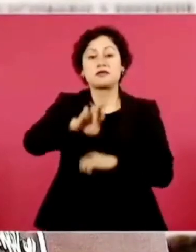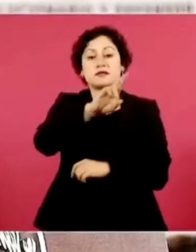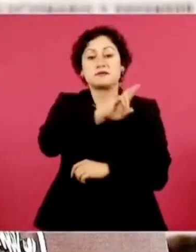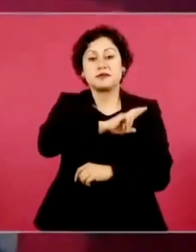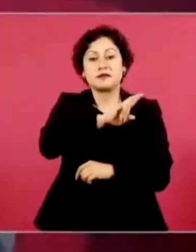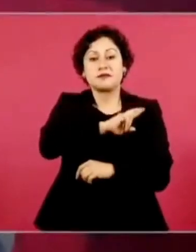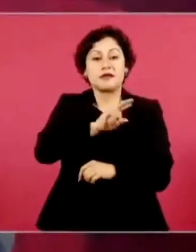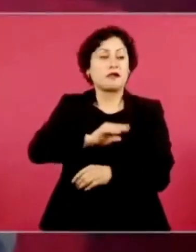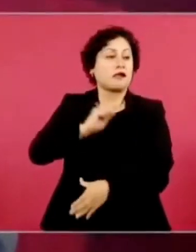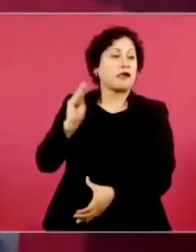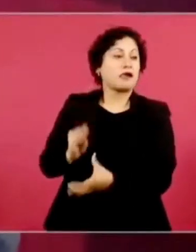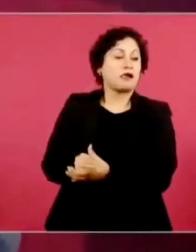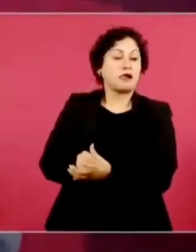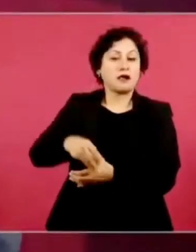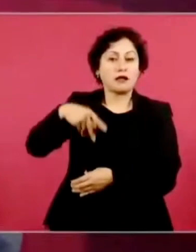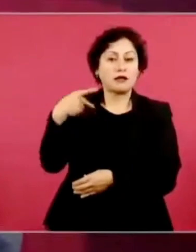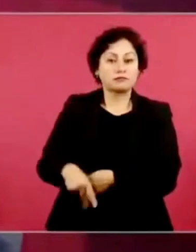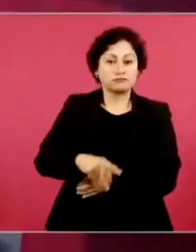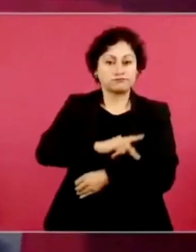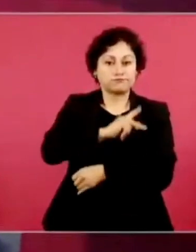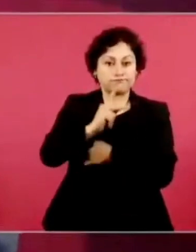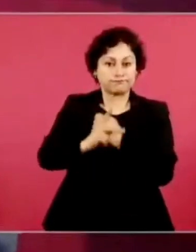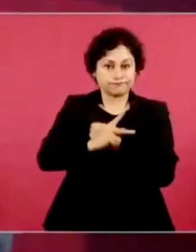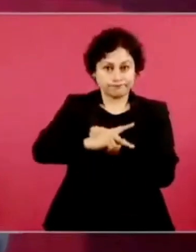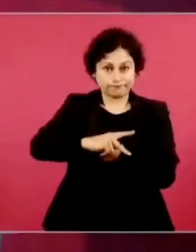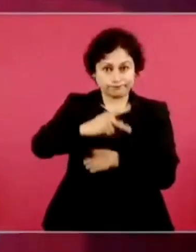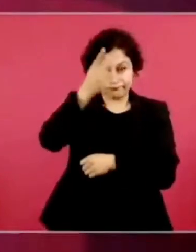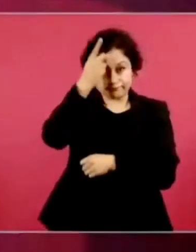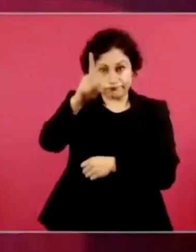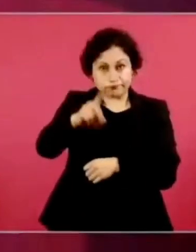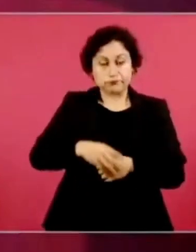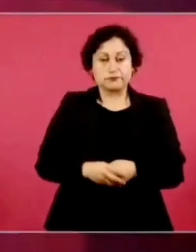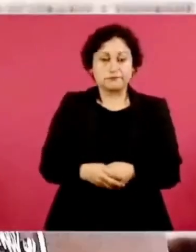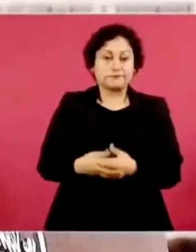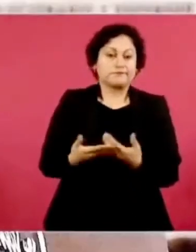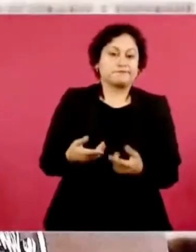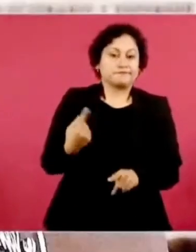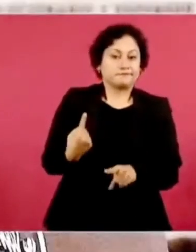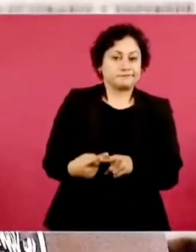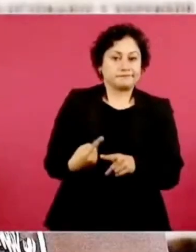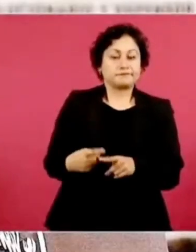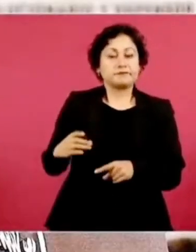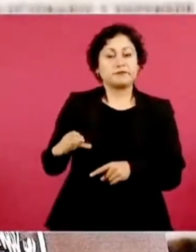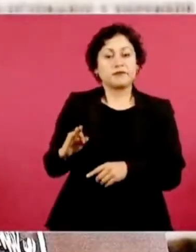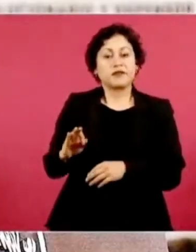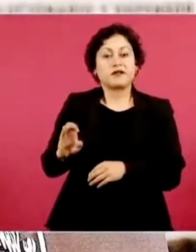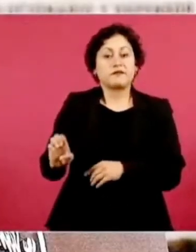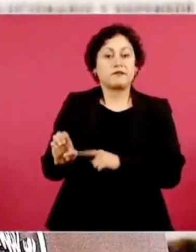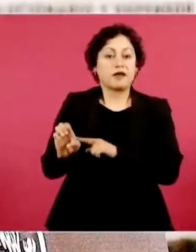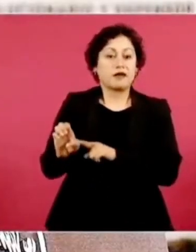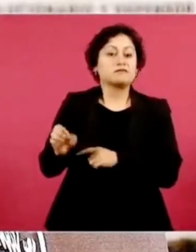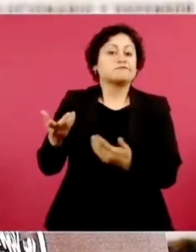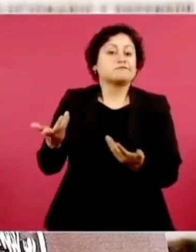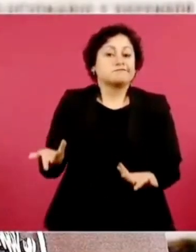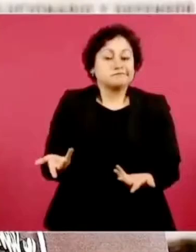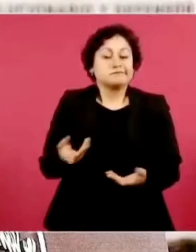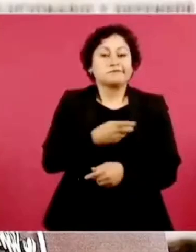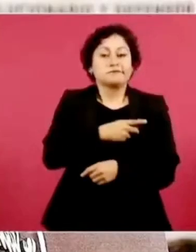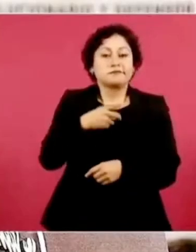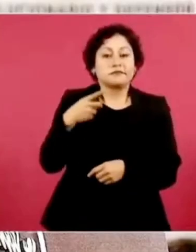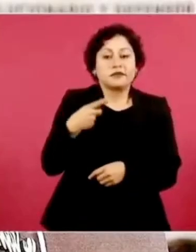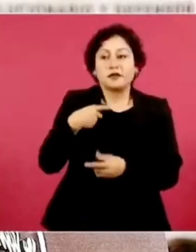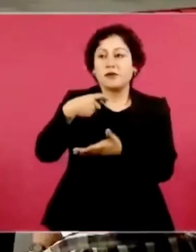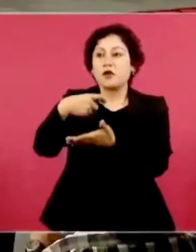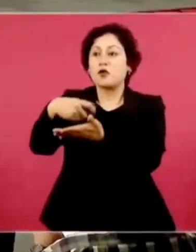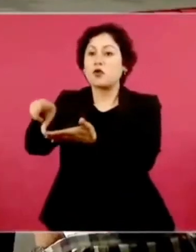empresa pública. En esta falsa competencia, la CFE está obligada a adquirir la electricidad a las empresas